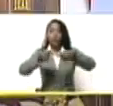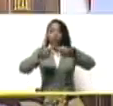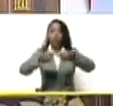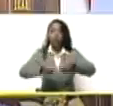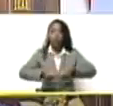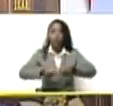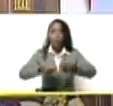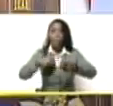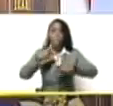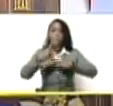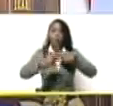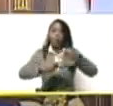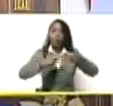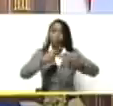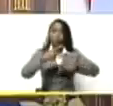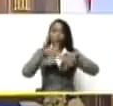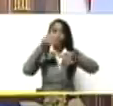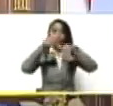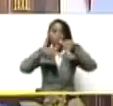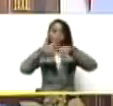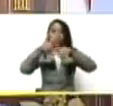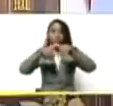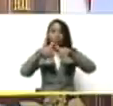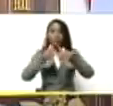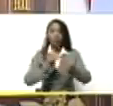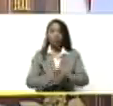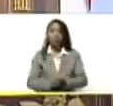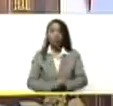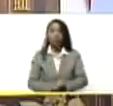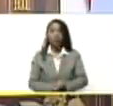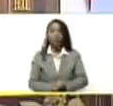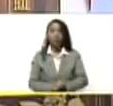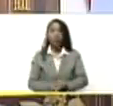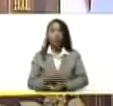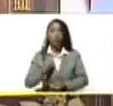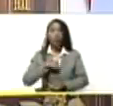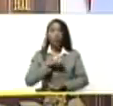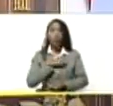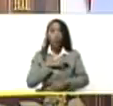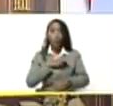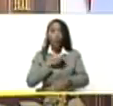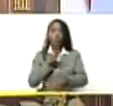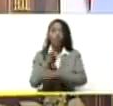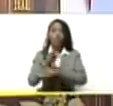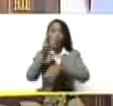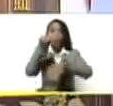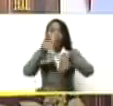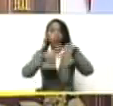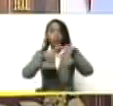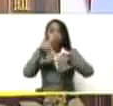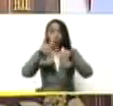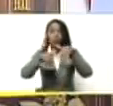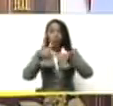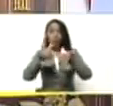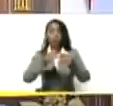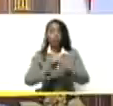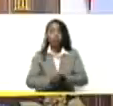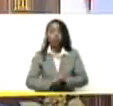y en su trabajo y hoy se han convertido en emprendedores de nuestro país